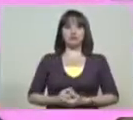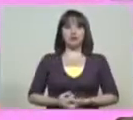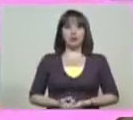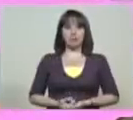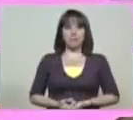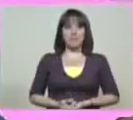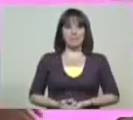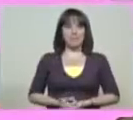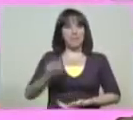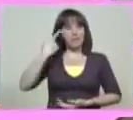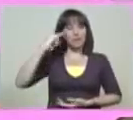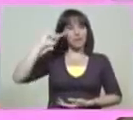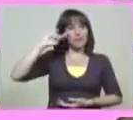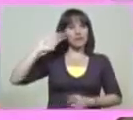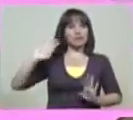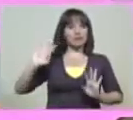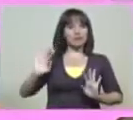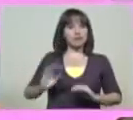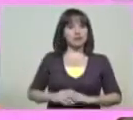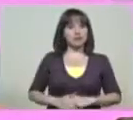Por si acaso, pues.